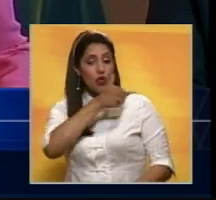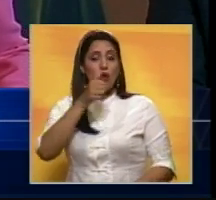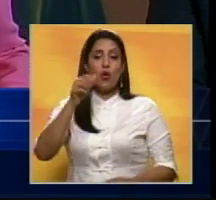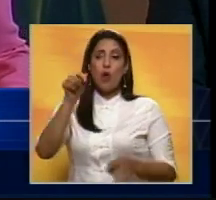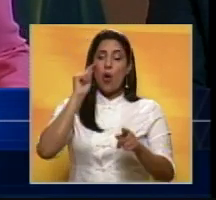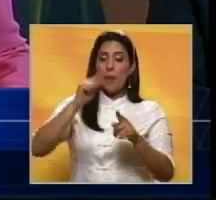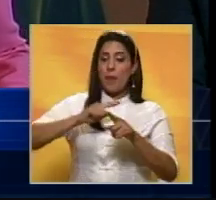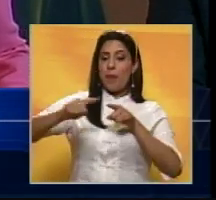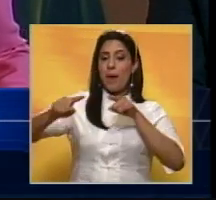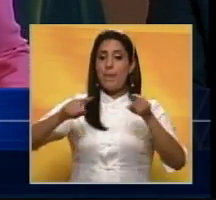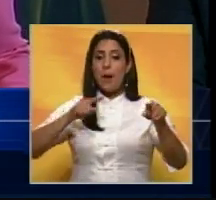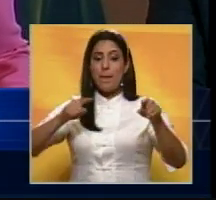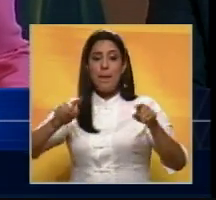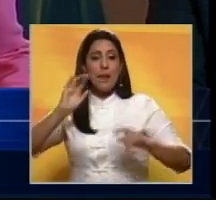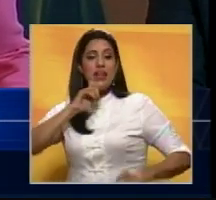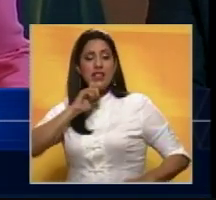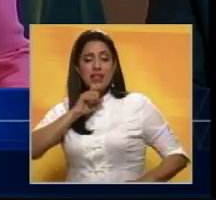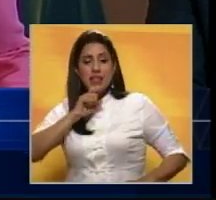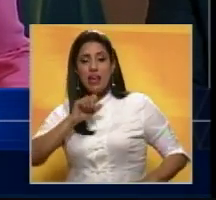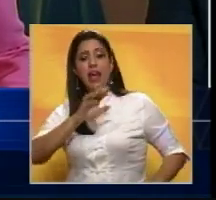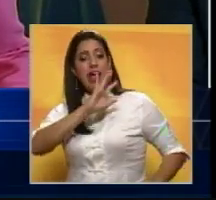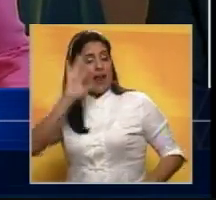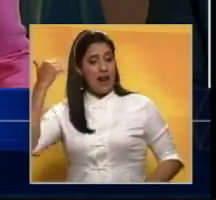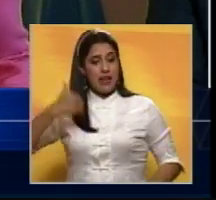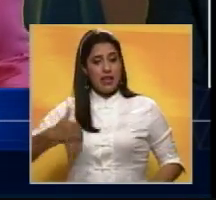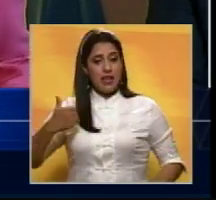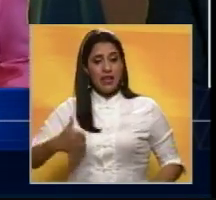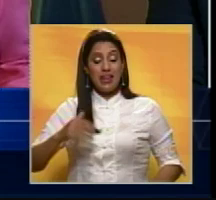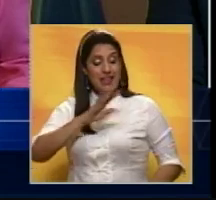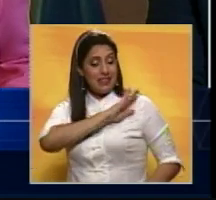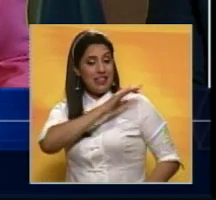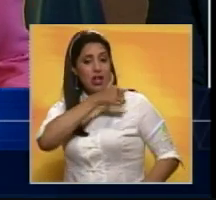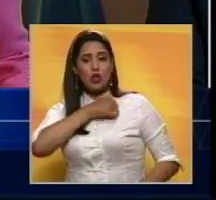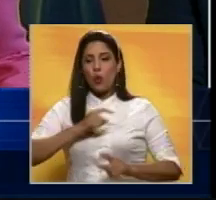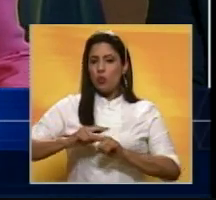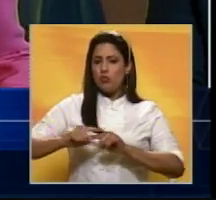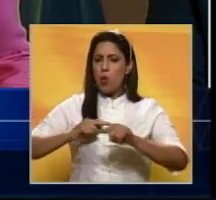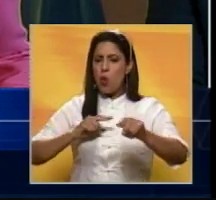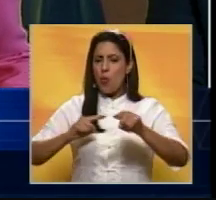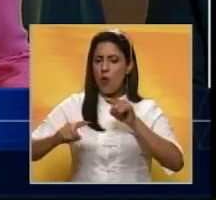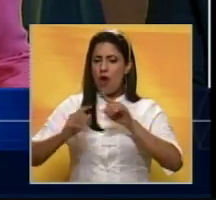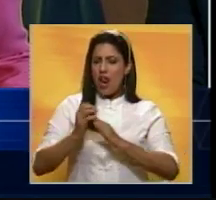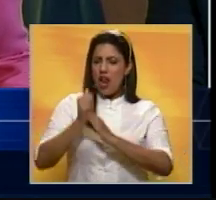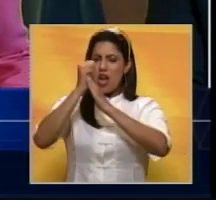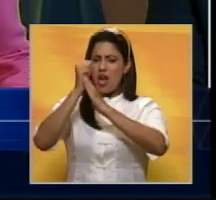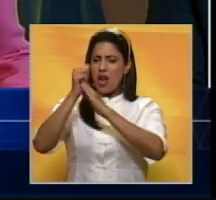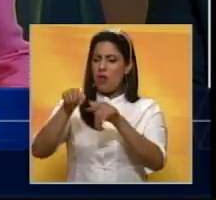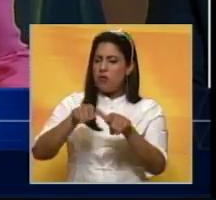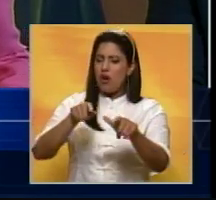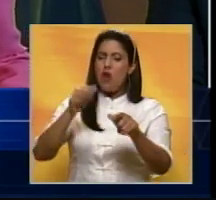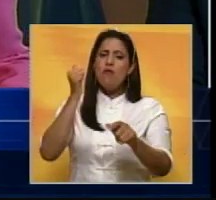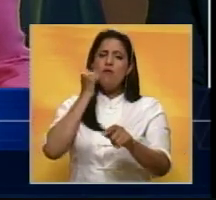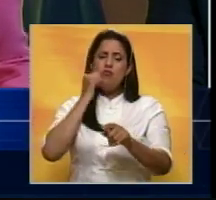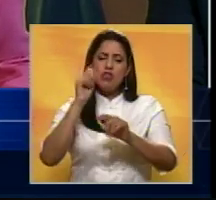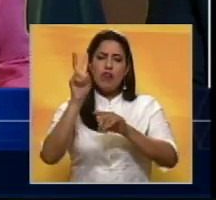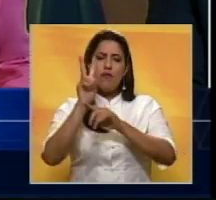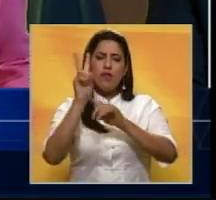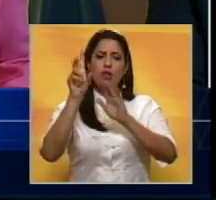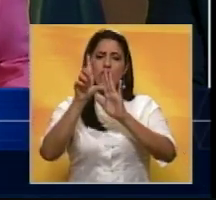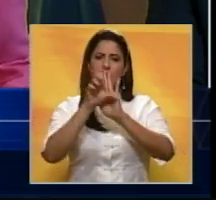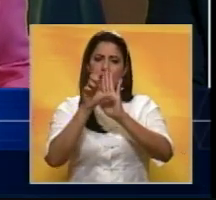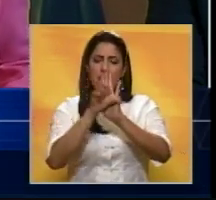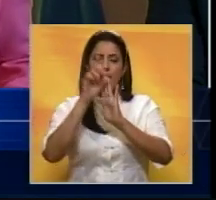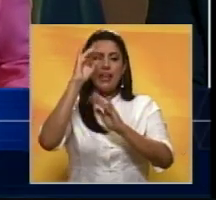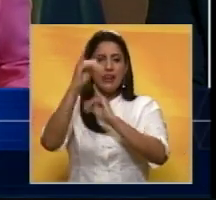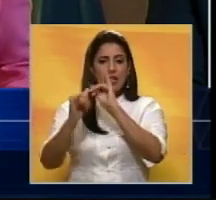la orquesta intervencionista, el director de la orquesta violatoria de las normas internacionales, y